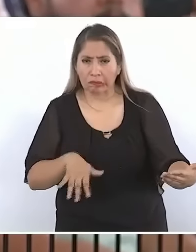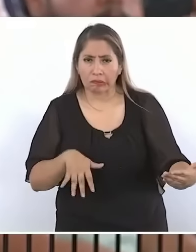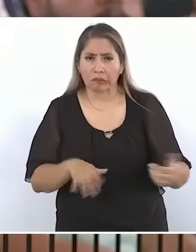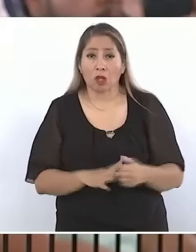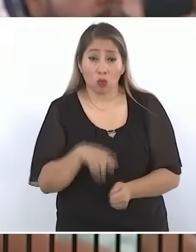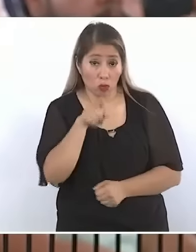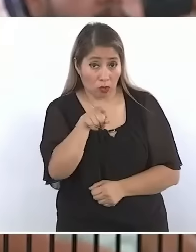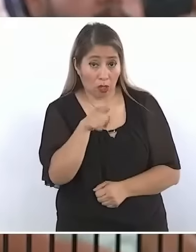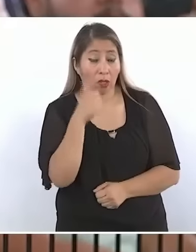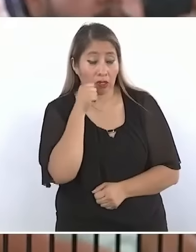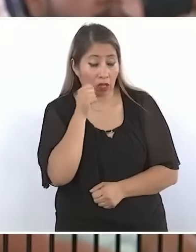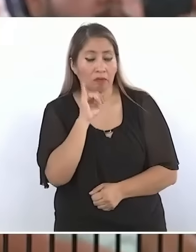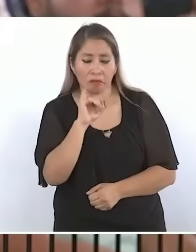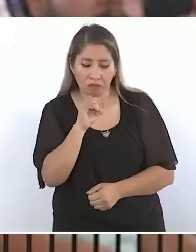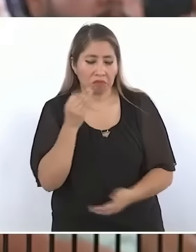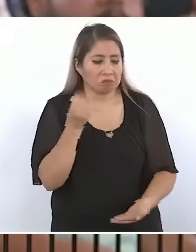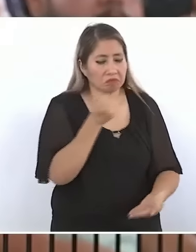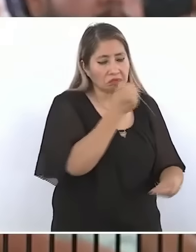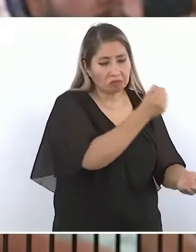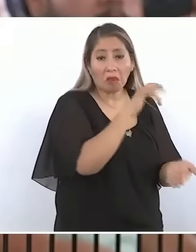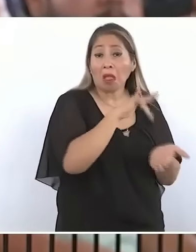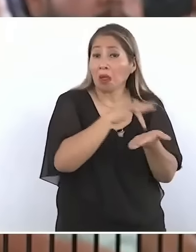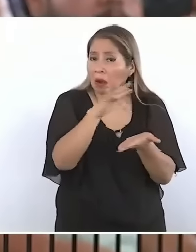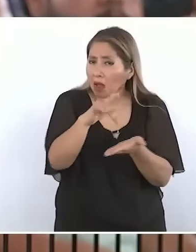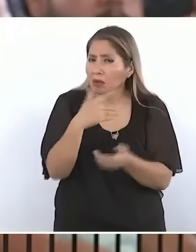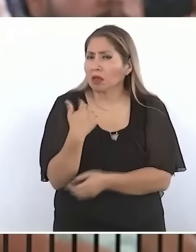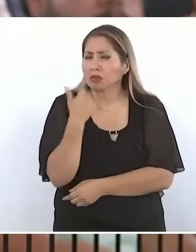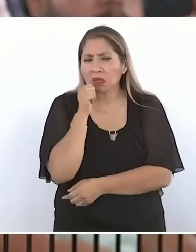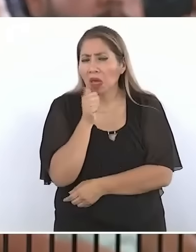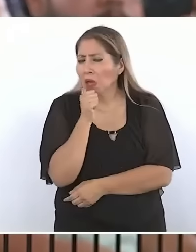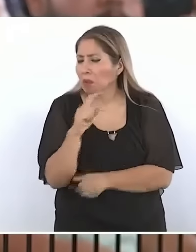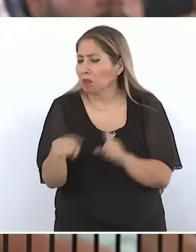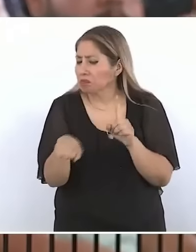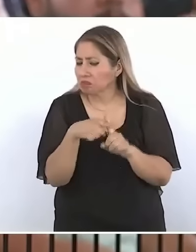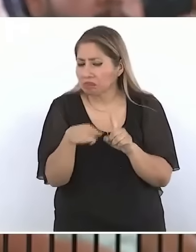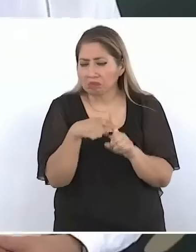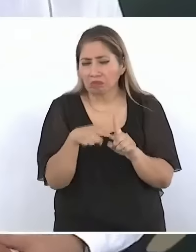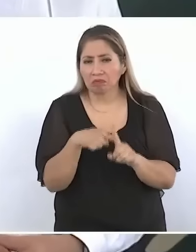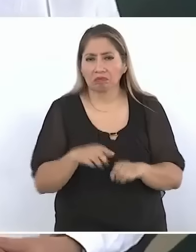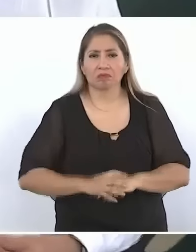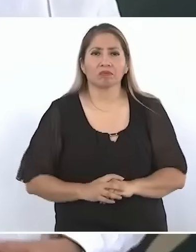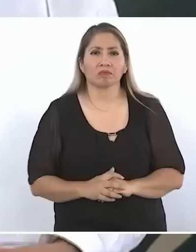indemnizó. Pues muchísimas gracias por esa buena disposición.